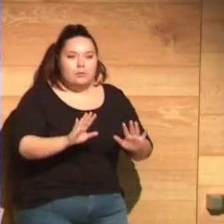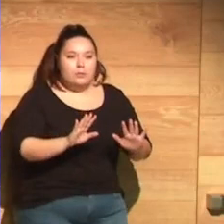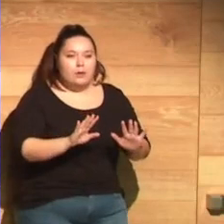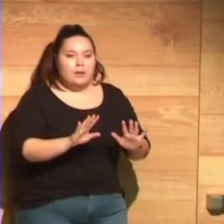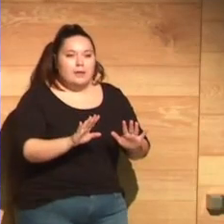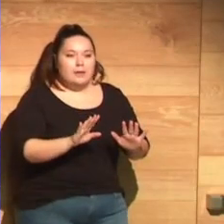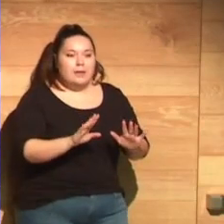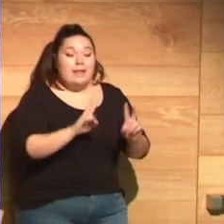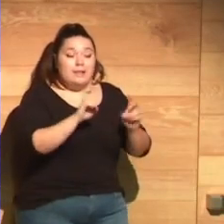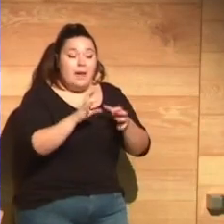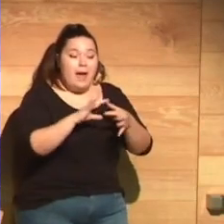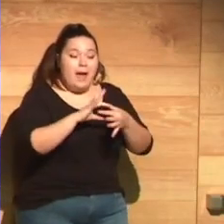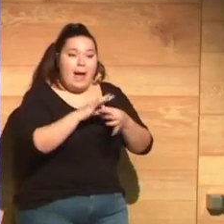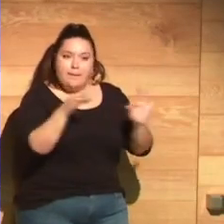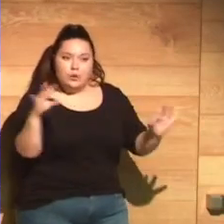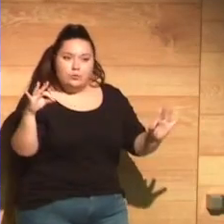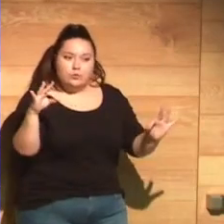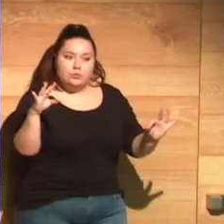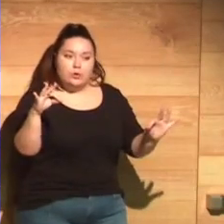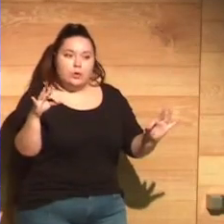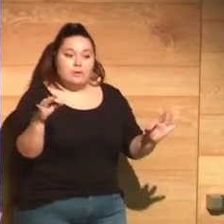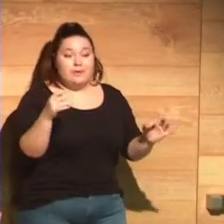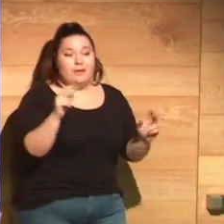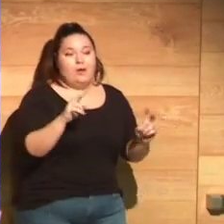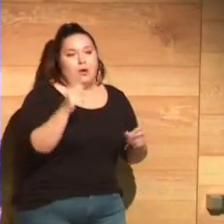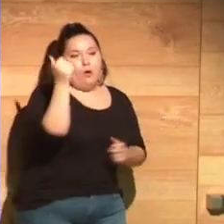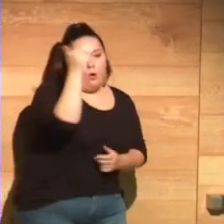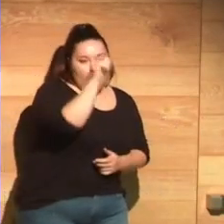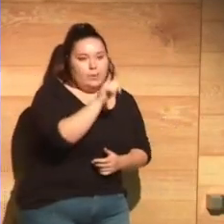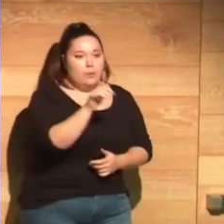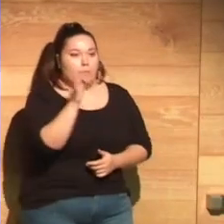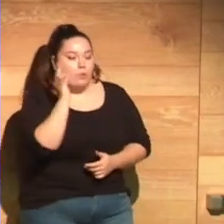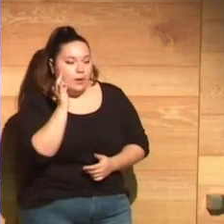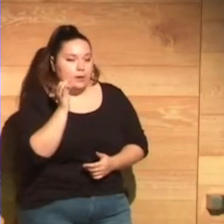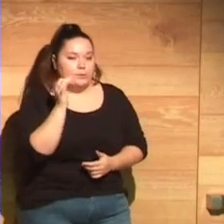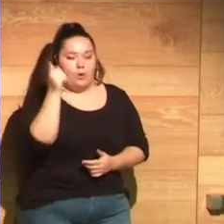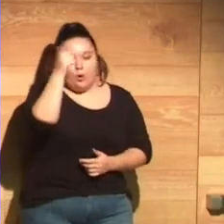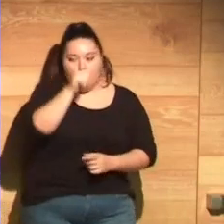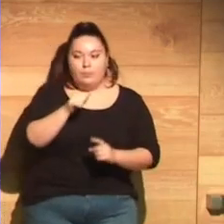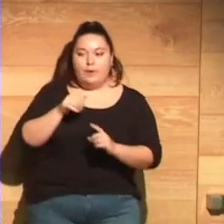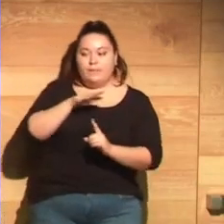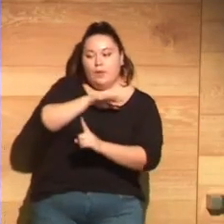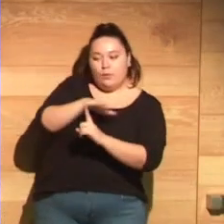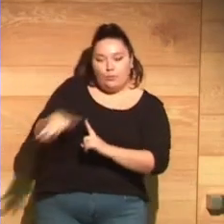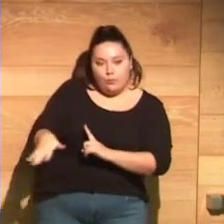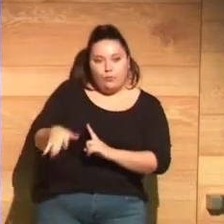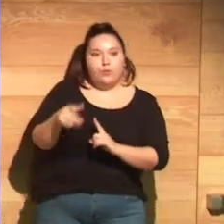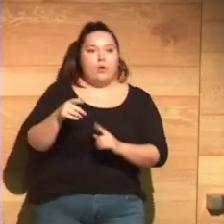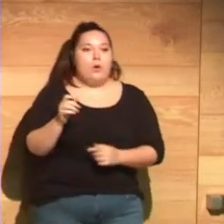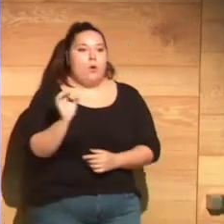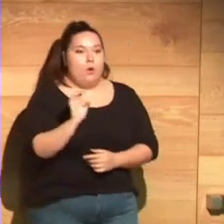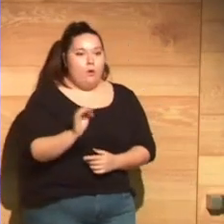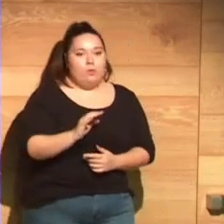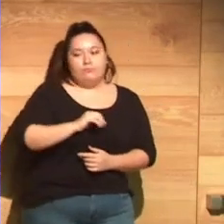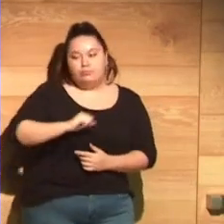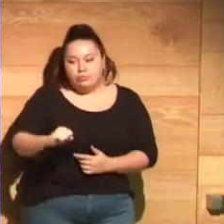idea, por ejemplo, y son sus relaciones de amistad. O sea, que claro, hablamos de los hombres y siempre hablamos de una mujer y de cómo los hombres le han influido, le